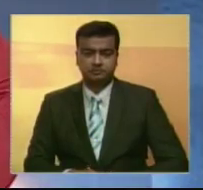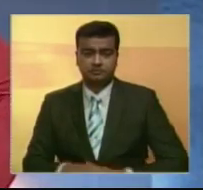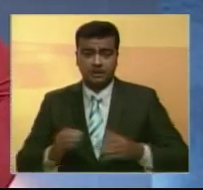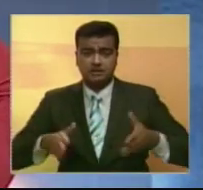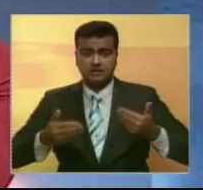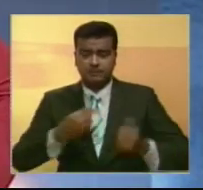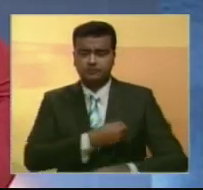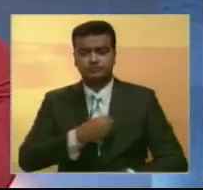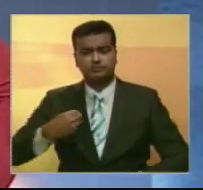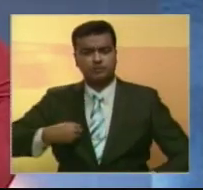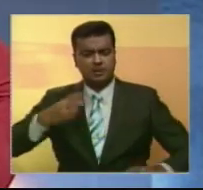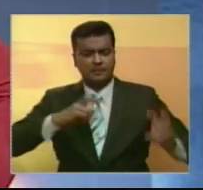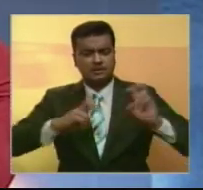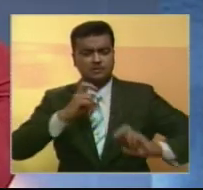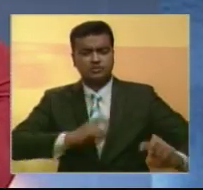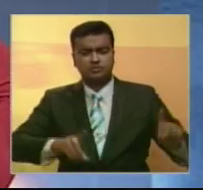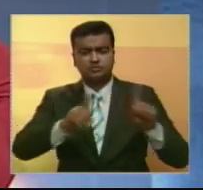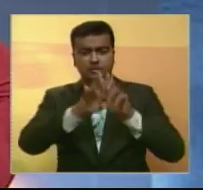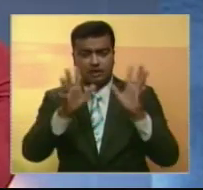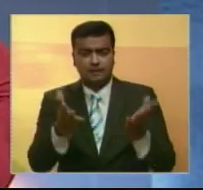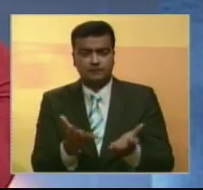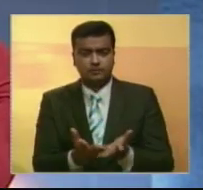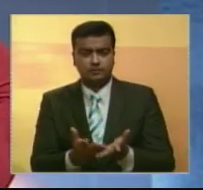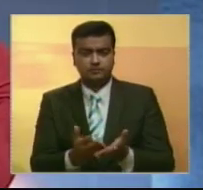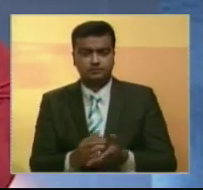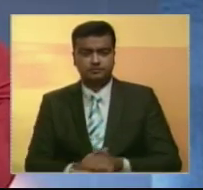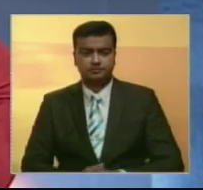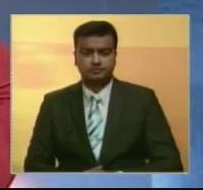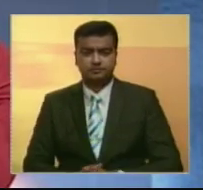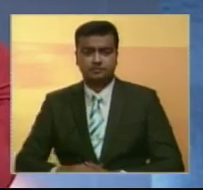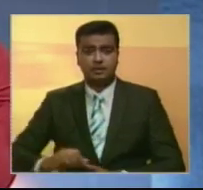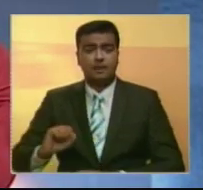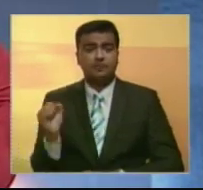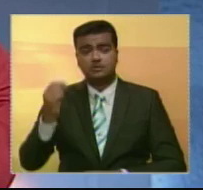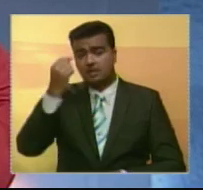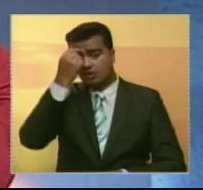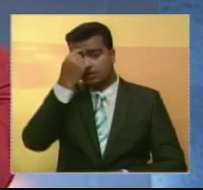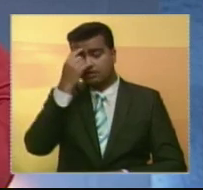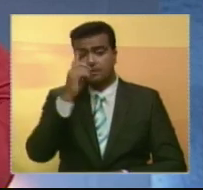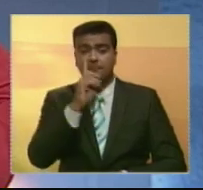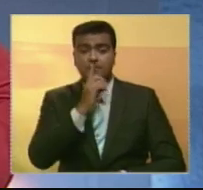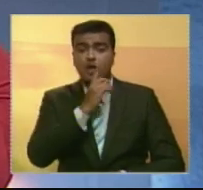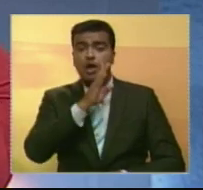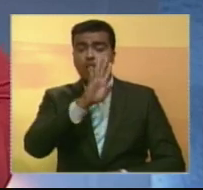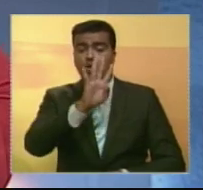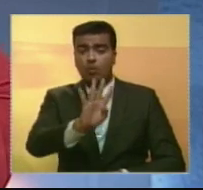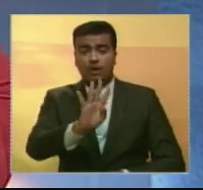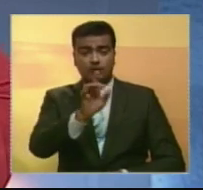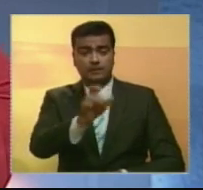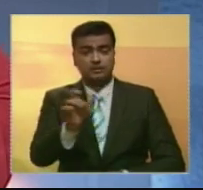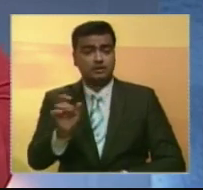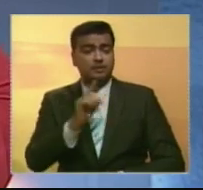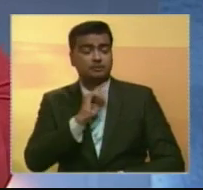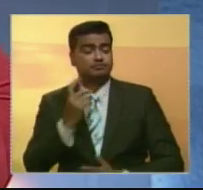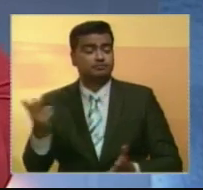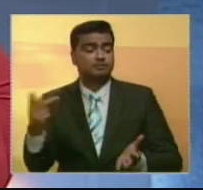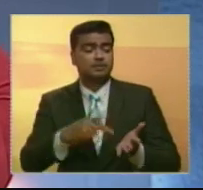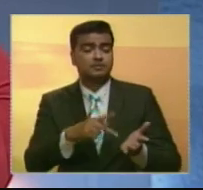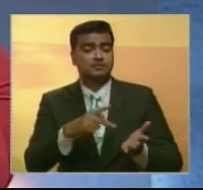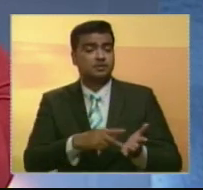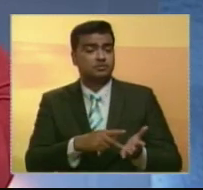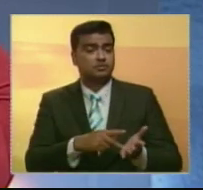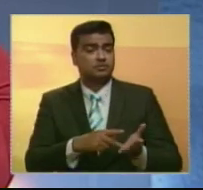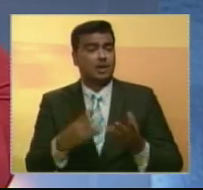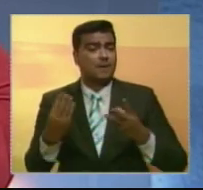Iniciamos nuestro recorrido por lo que pasa en el mundo, donde la policía de Indonesia identificó a 4 de los 5 agresores que participaron y murieron